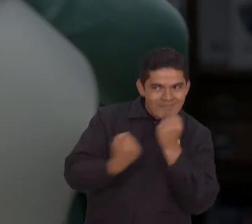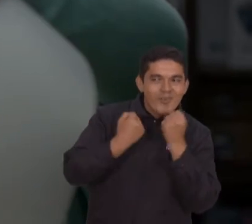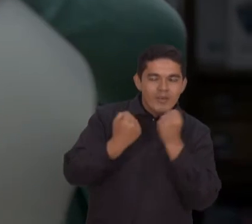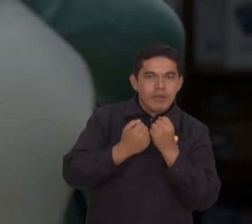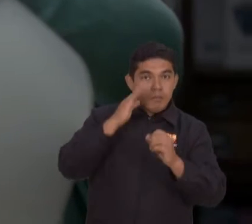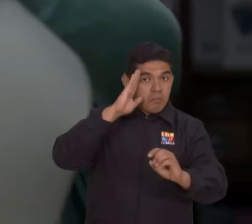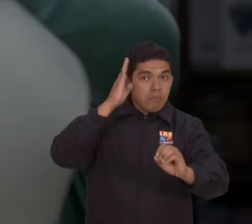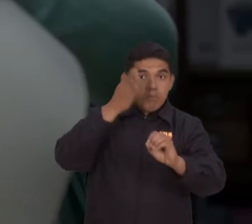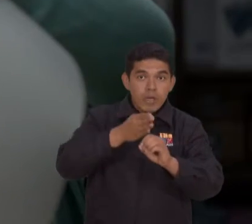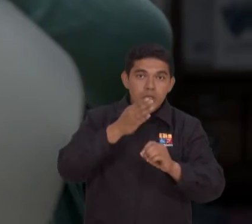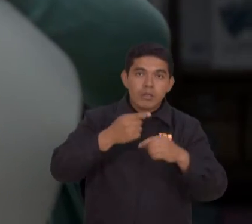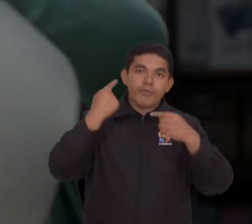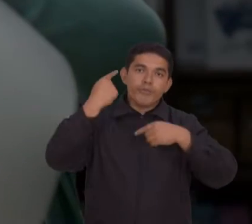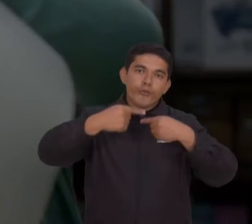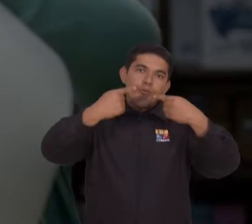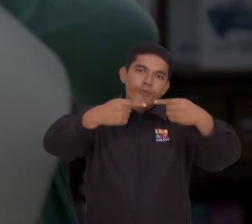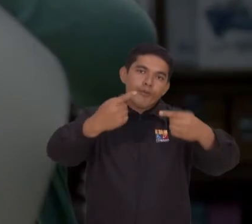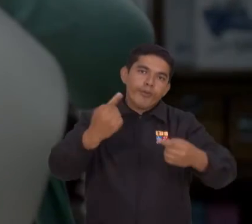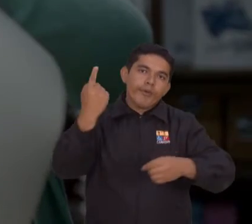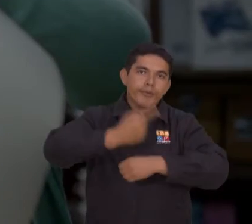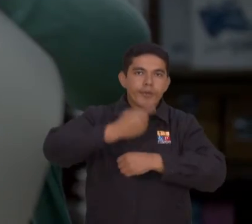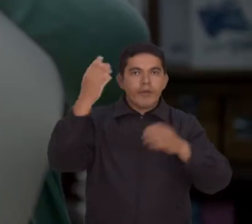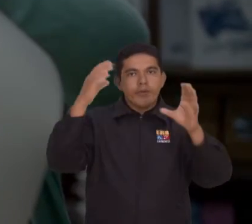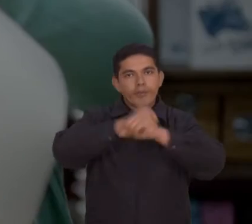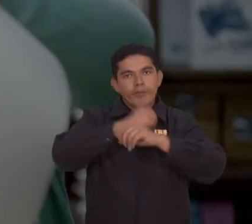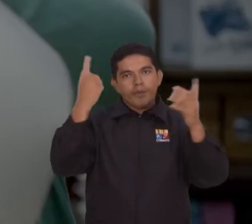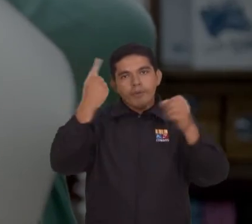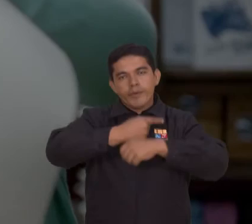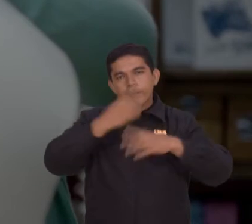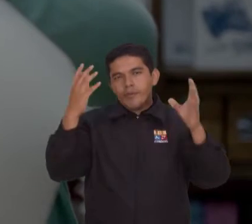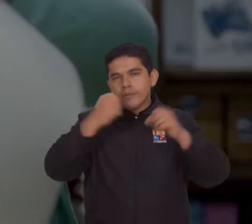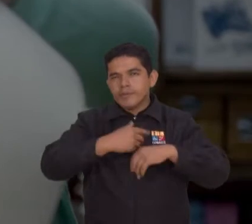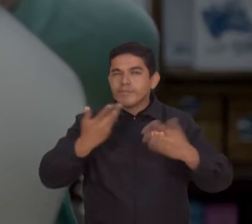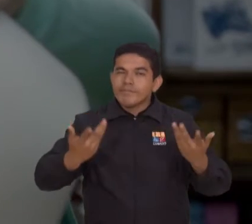metas que abrir y cerrar la tienda todos los días.